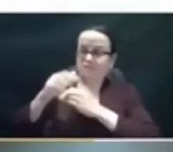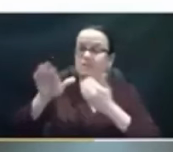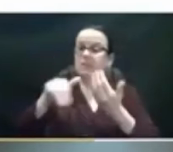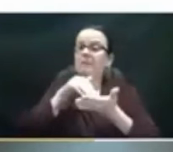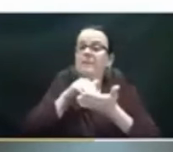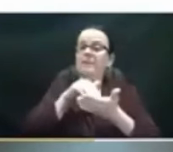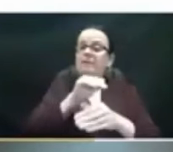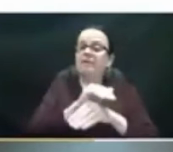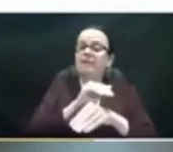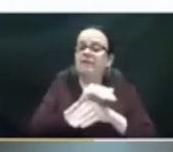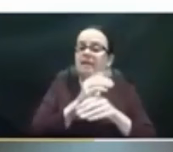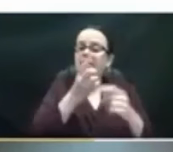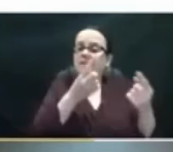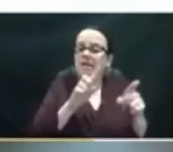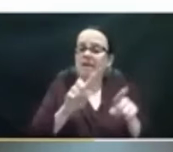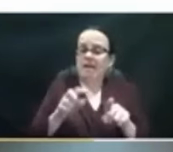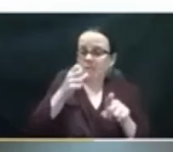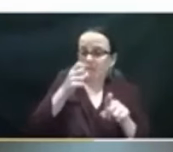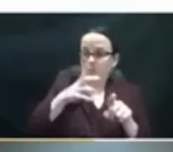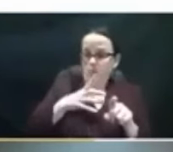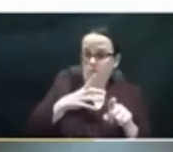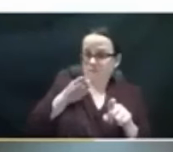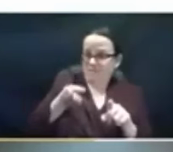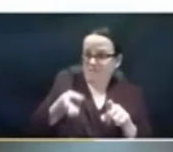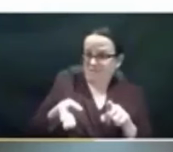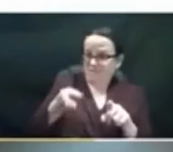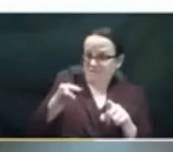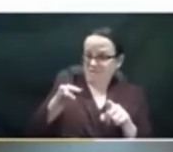y surgió que a la medianoche